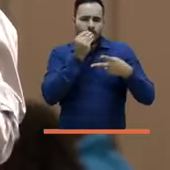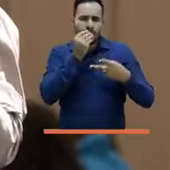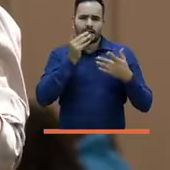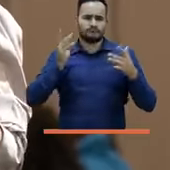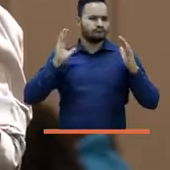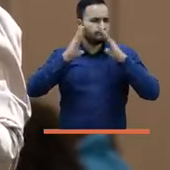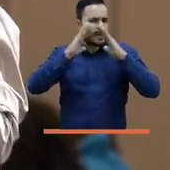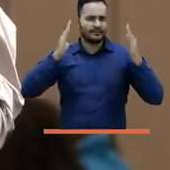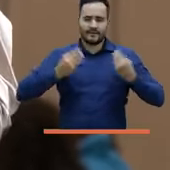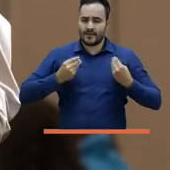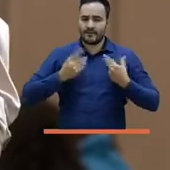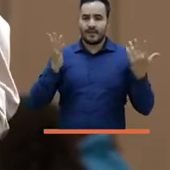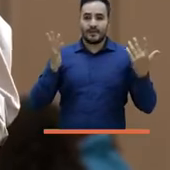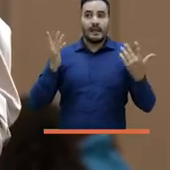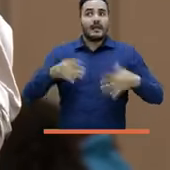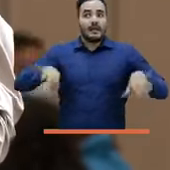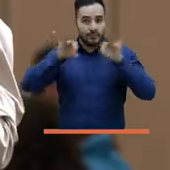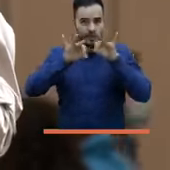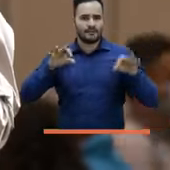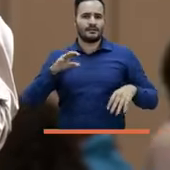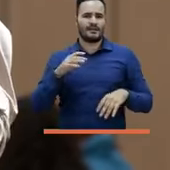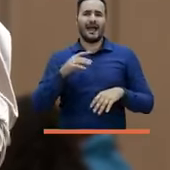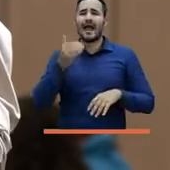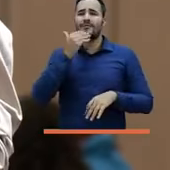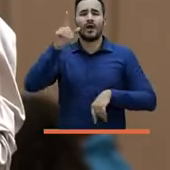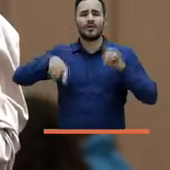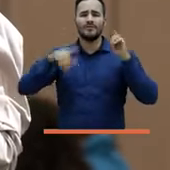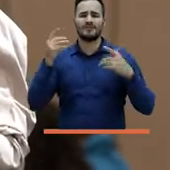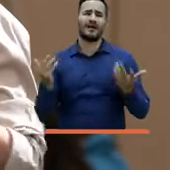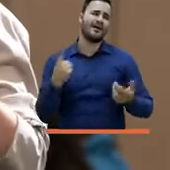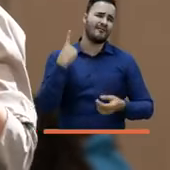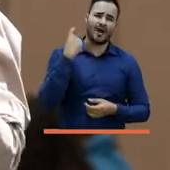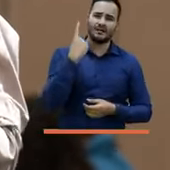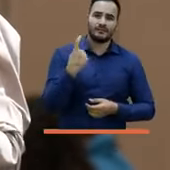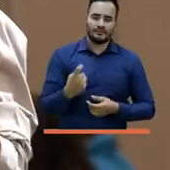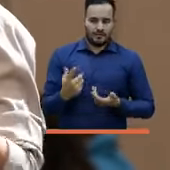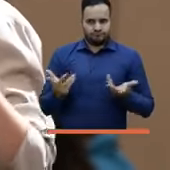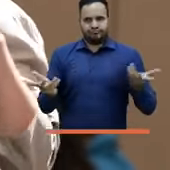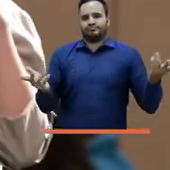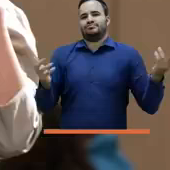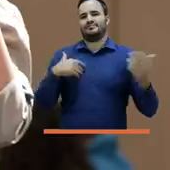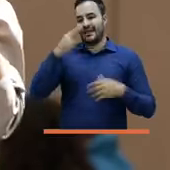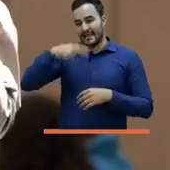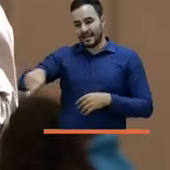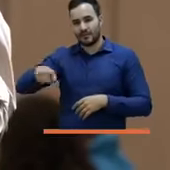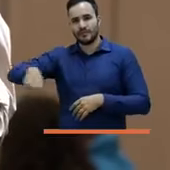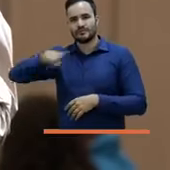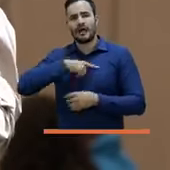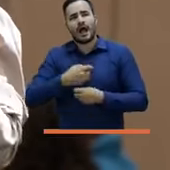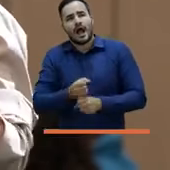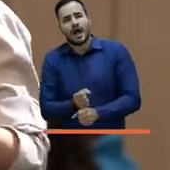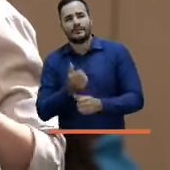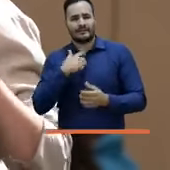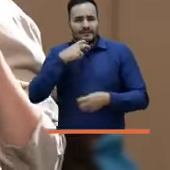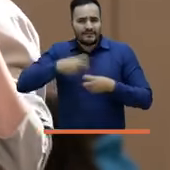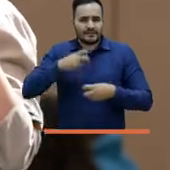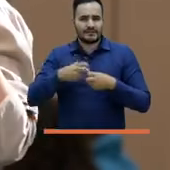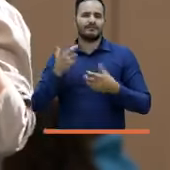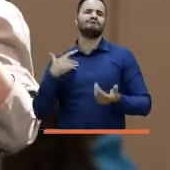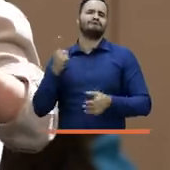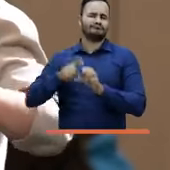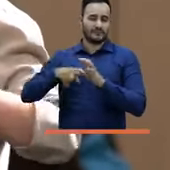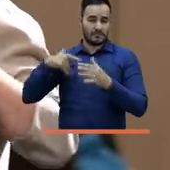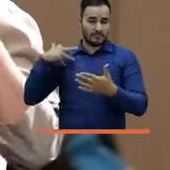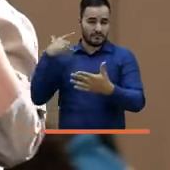estudian con hambre pues su rendimiento va a ser mucho más bajito van a perder años se van a demorar mucho más para terminar la primaria